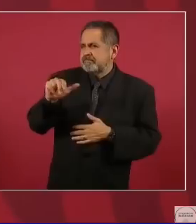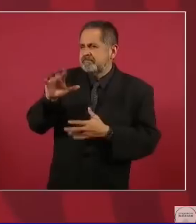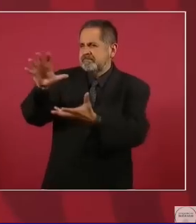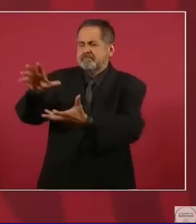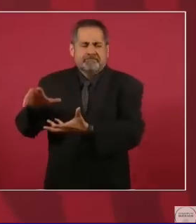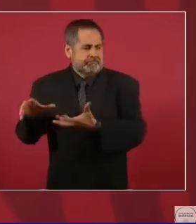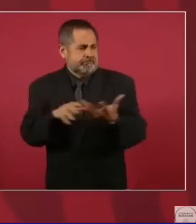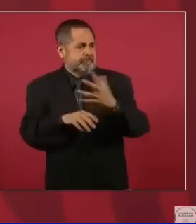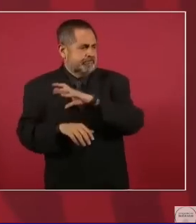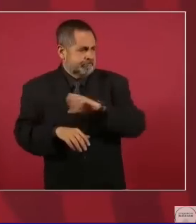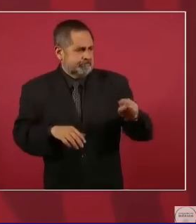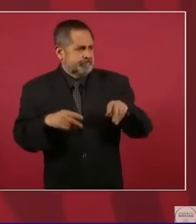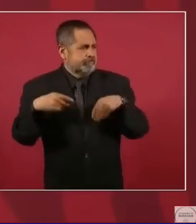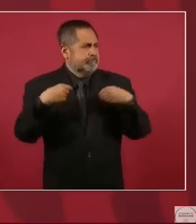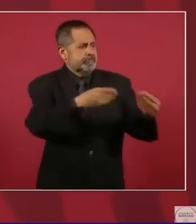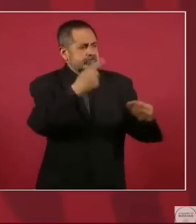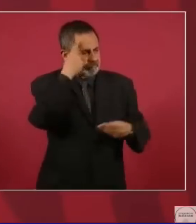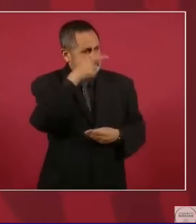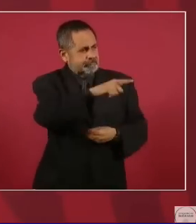emblemática de la aviación.